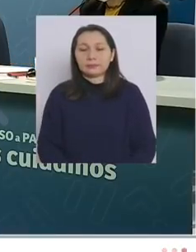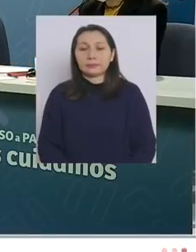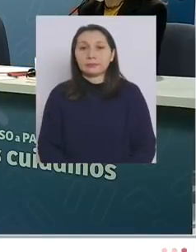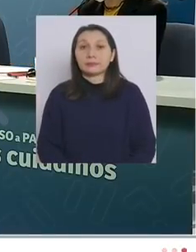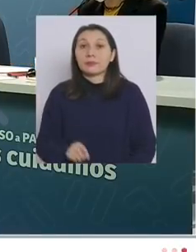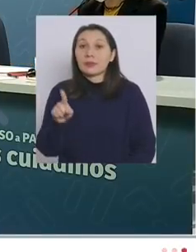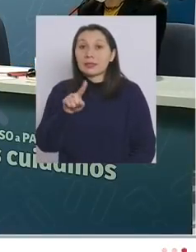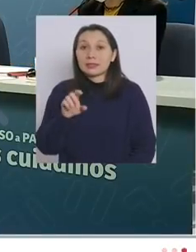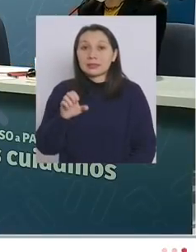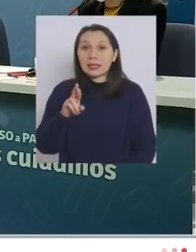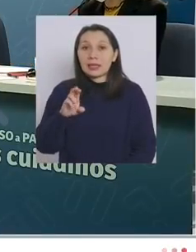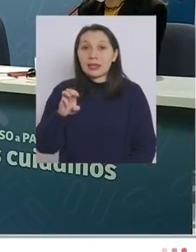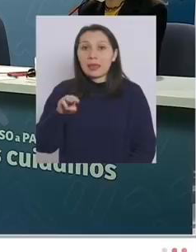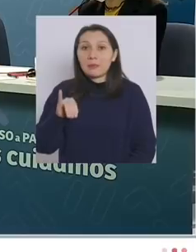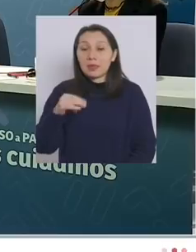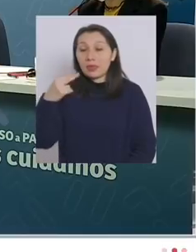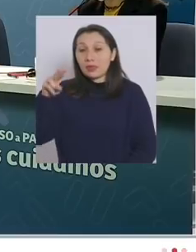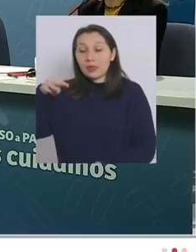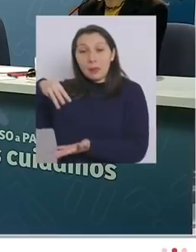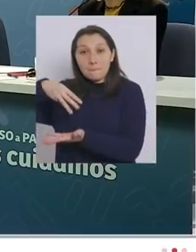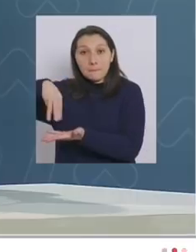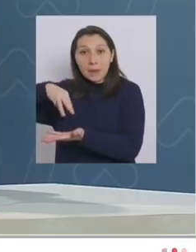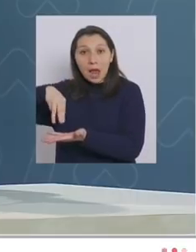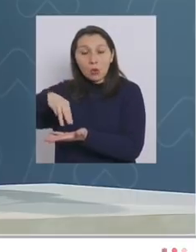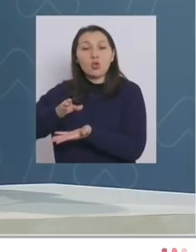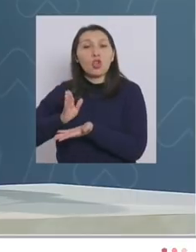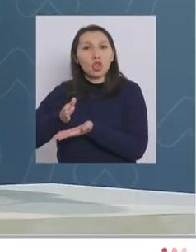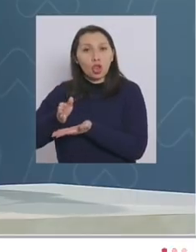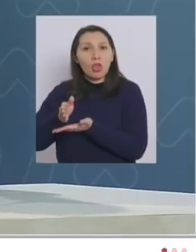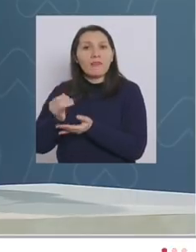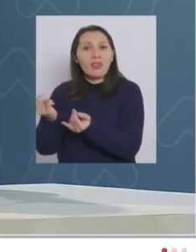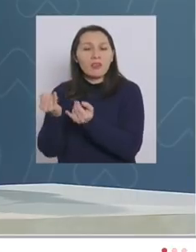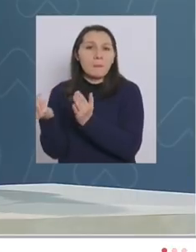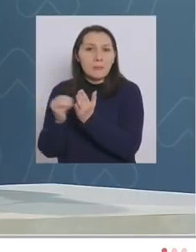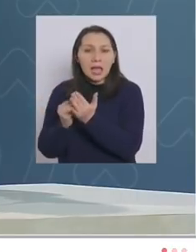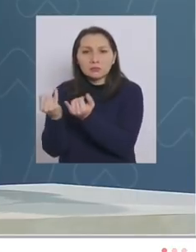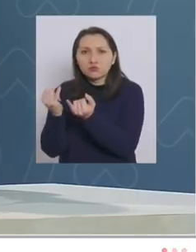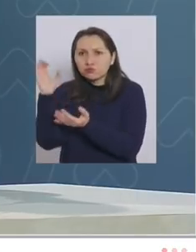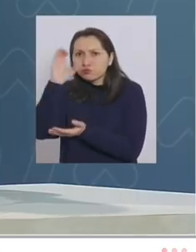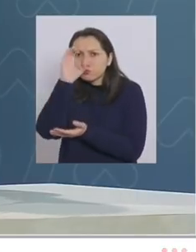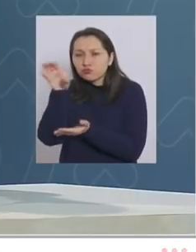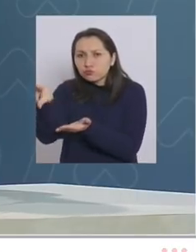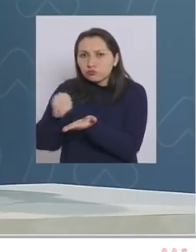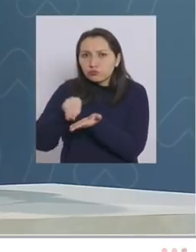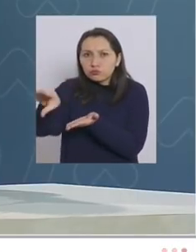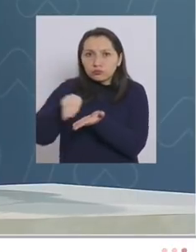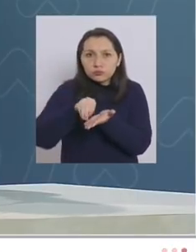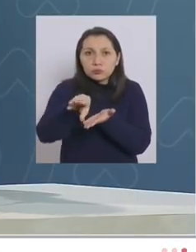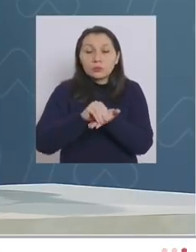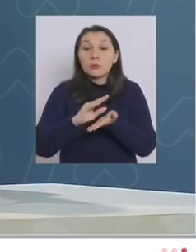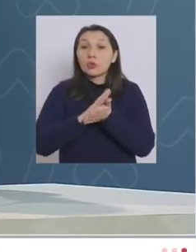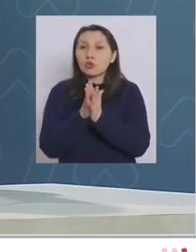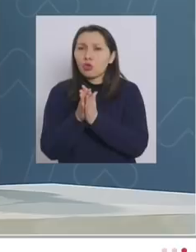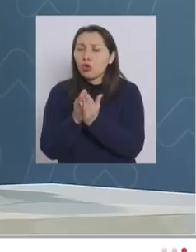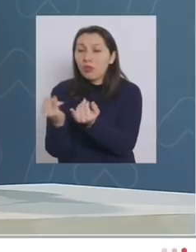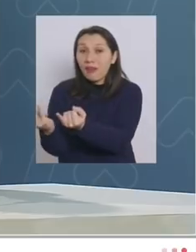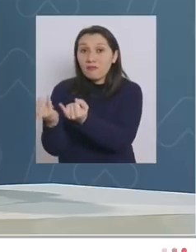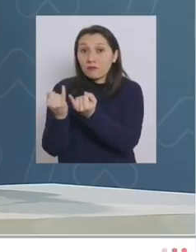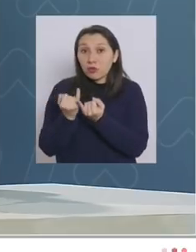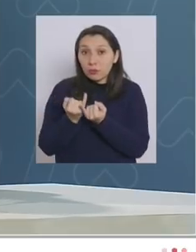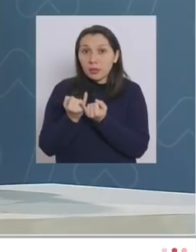La Seremi de Salud de la región del Maule aún se encuentra recabando información y toda la información que sea